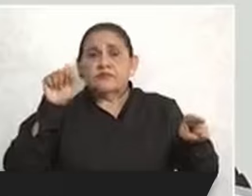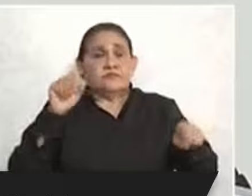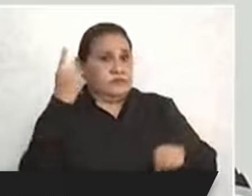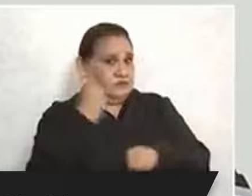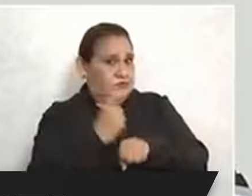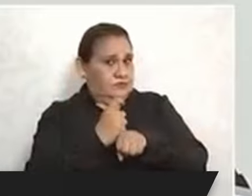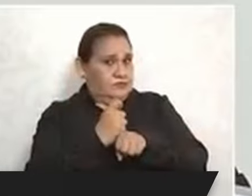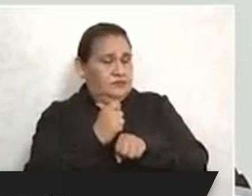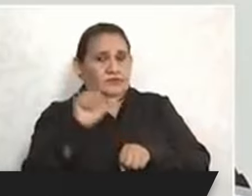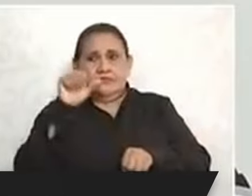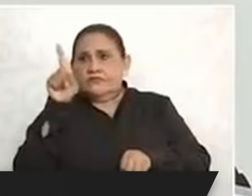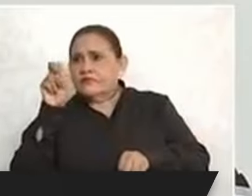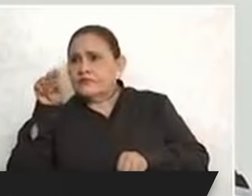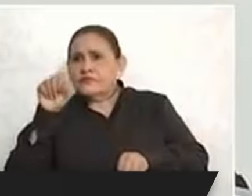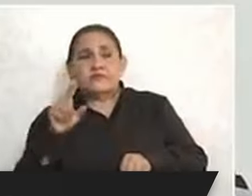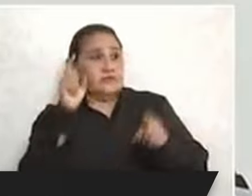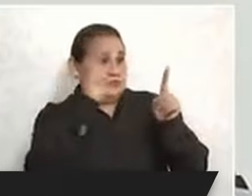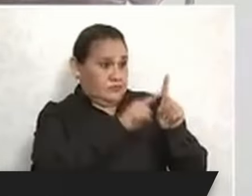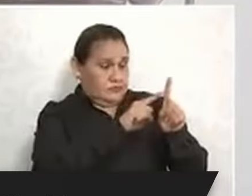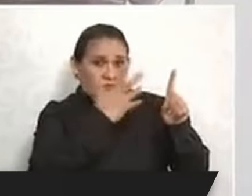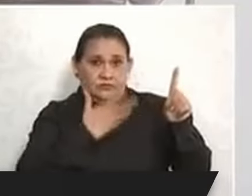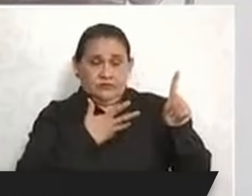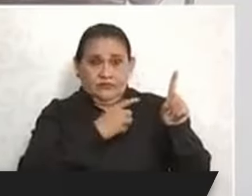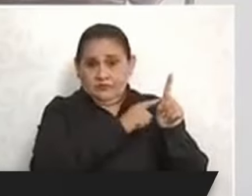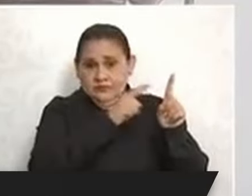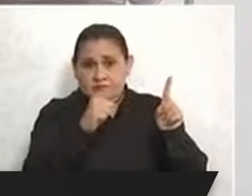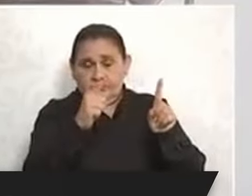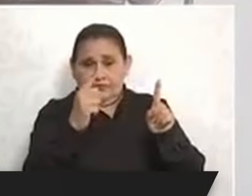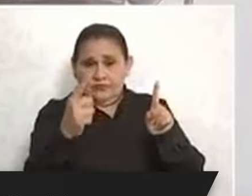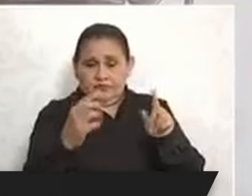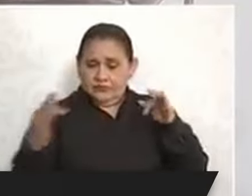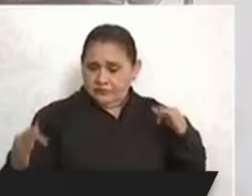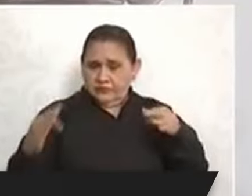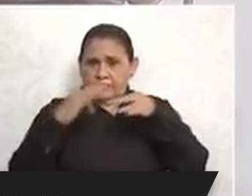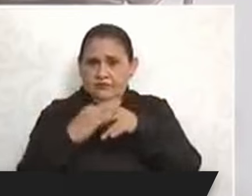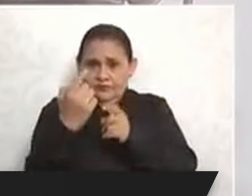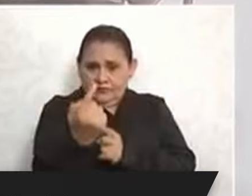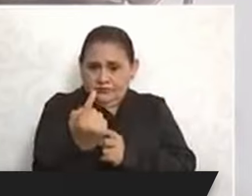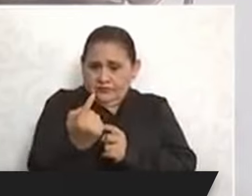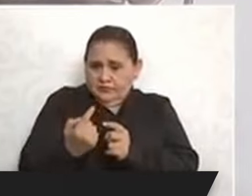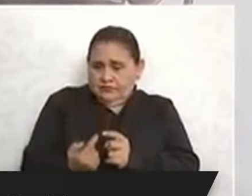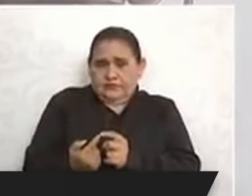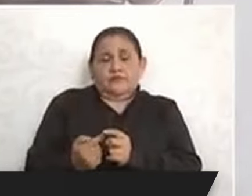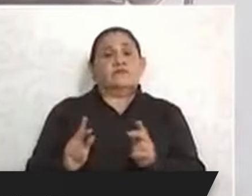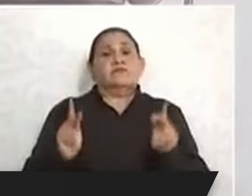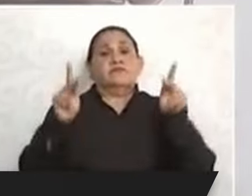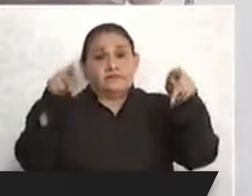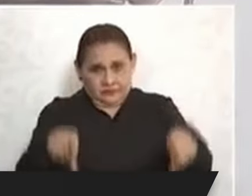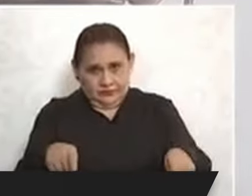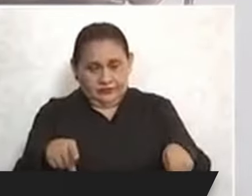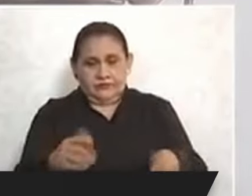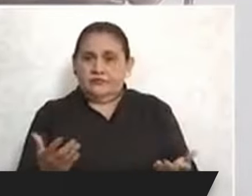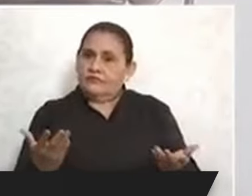en Sisal. Pero con esta visión de tener un puerto próximo a la ciudad de Mérida, se trasladó al puerto de Progreso. Y así es